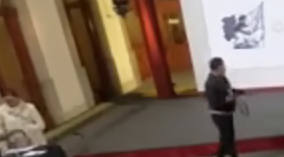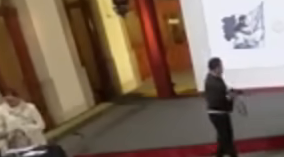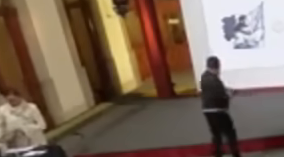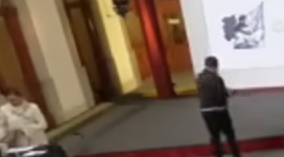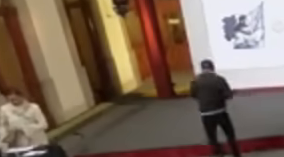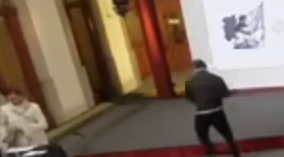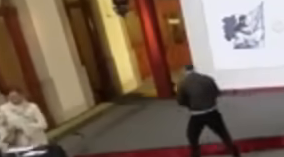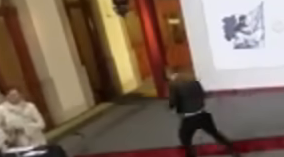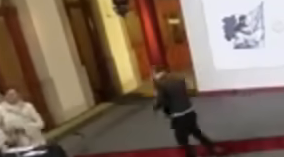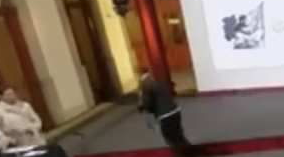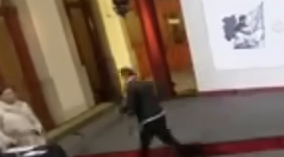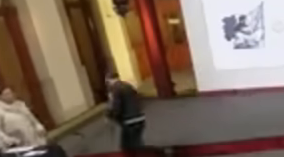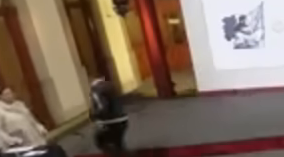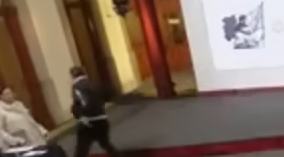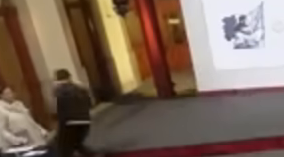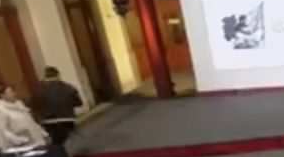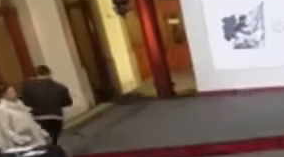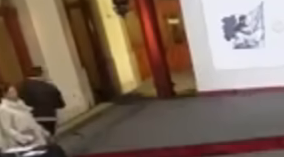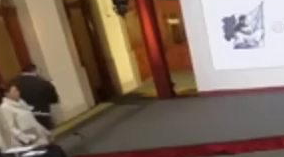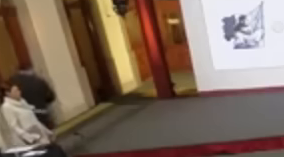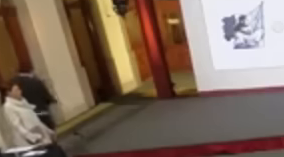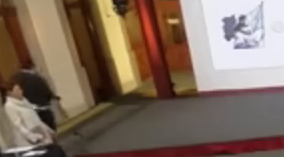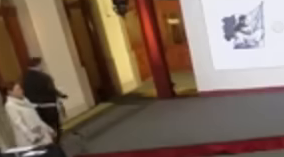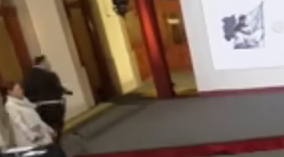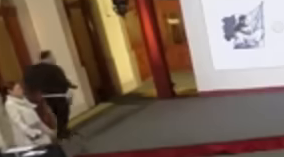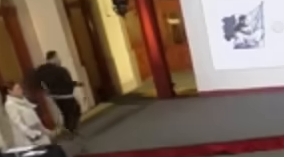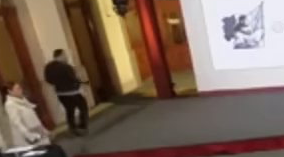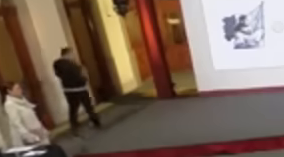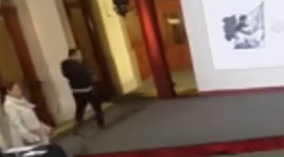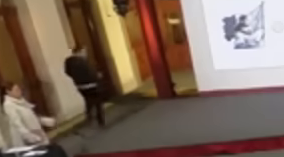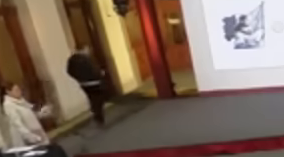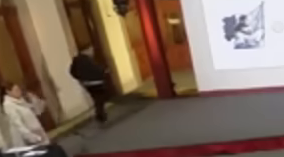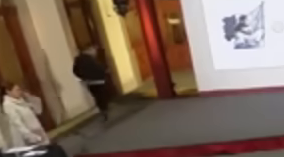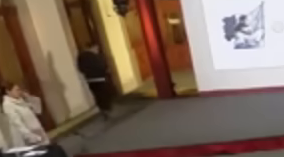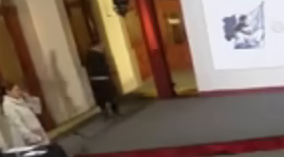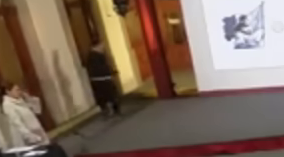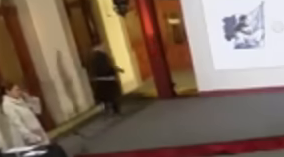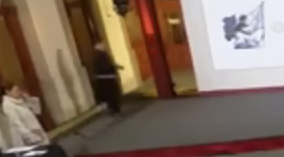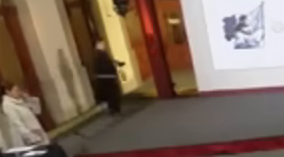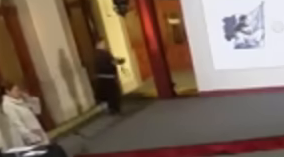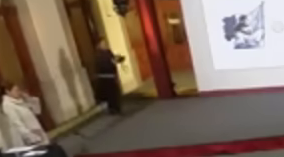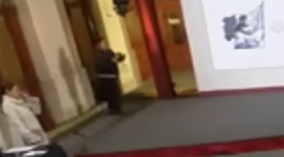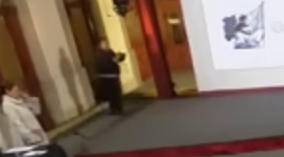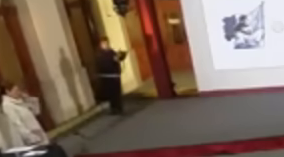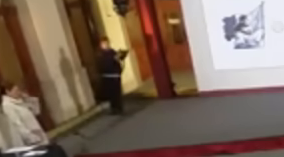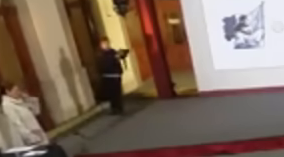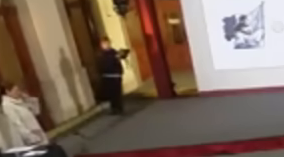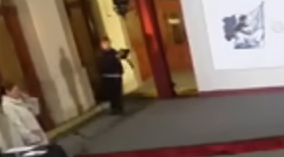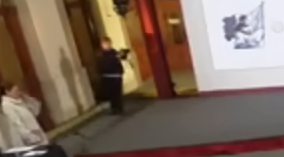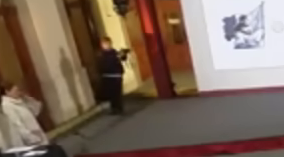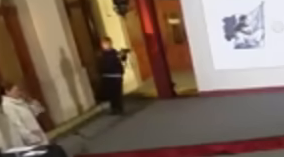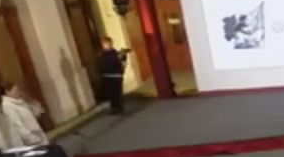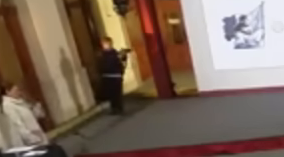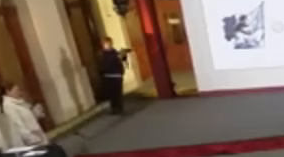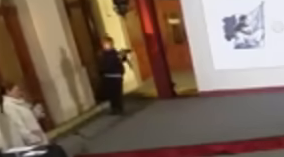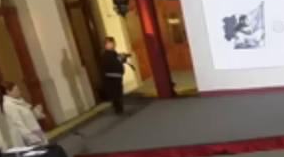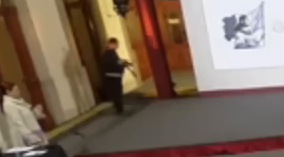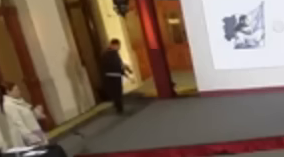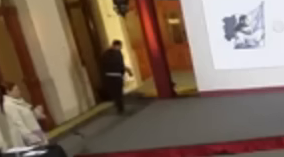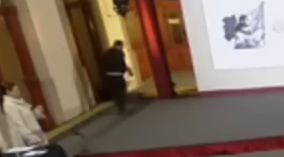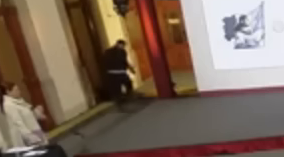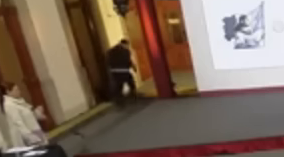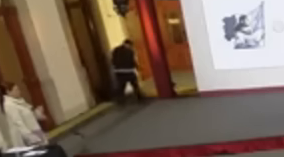trabajando. Van a aumentar los ingresos por varias acciones que vamos a hacer sin necesidad de una